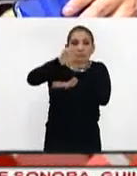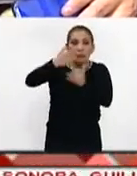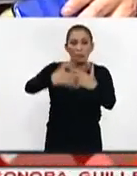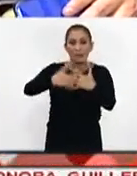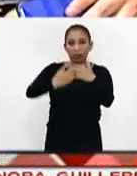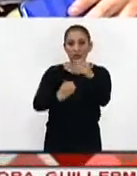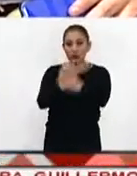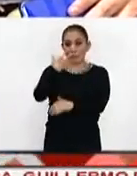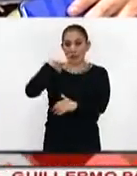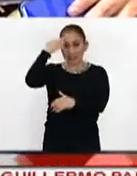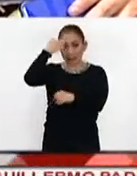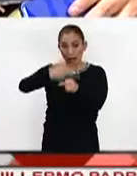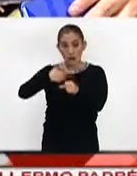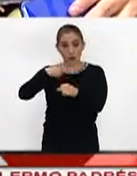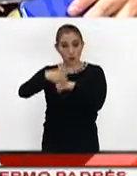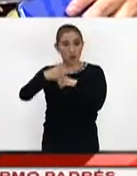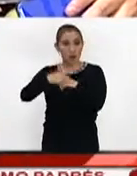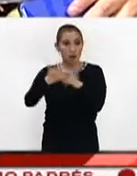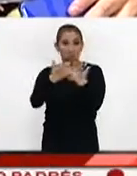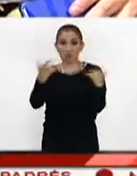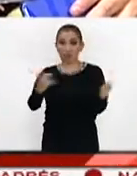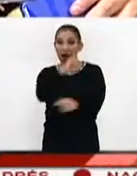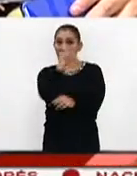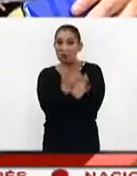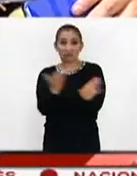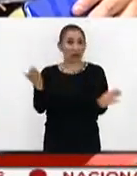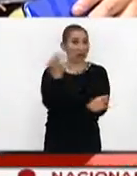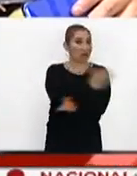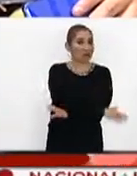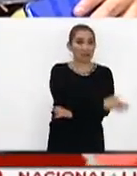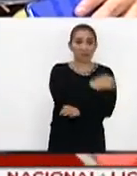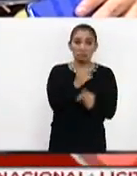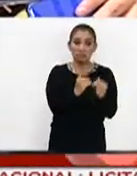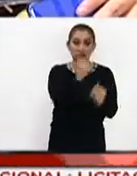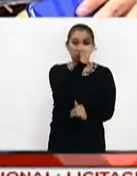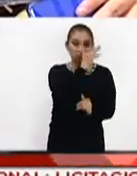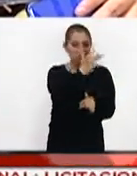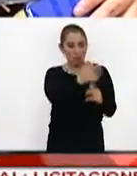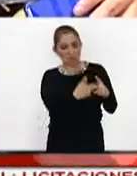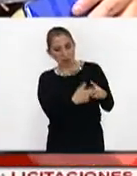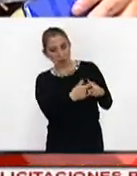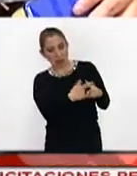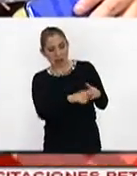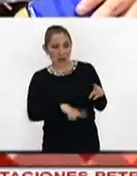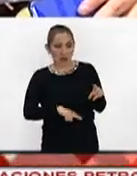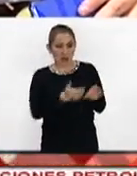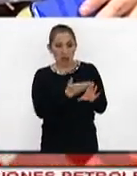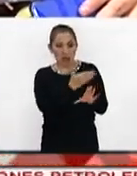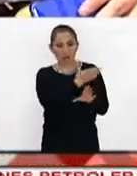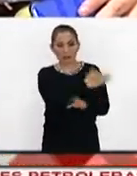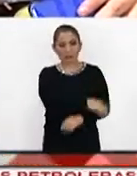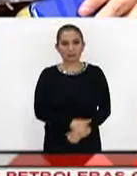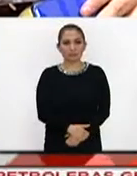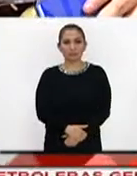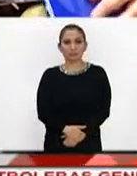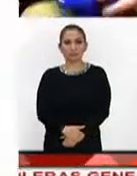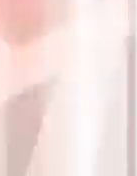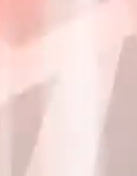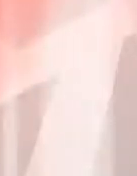extranjera, una cifra récord que sobrepasa en un 50% los del promedio de la administración inmediata anterior.